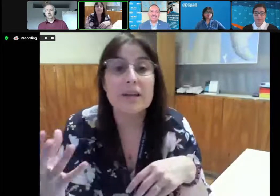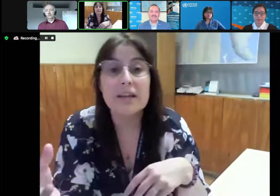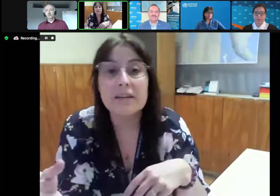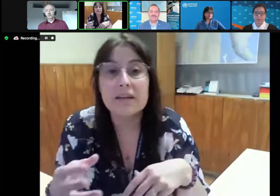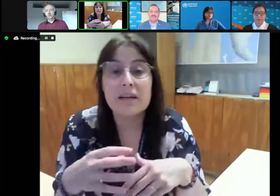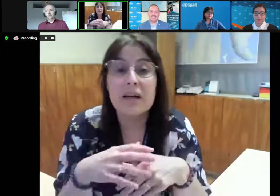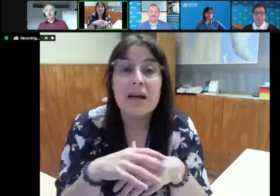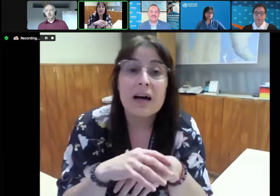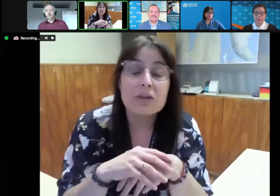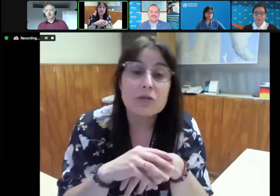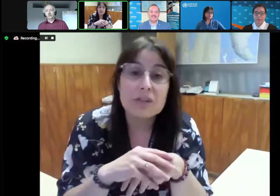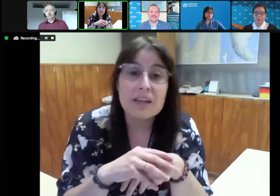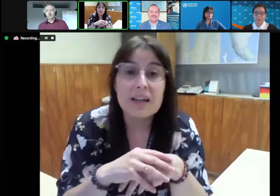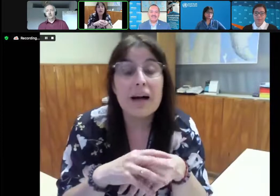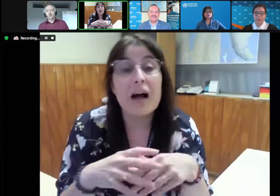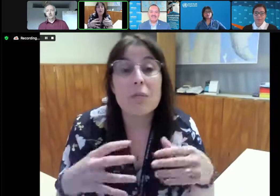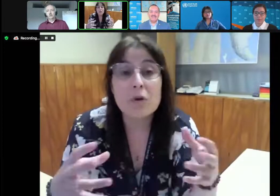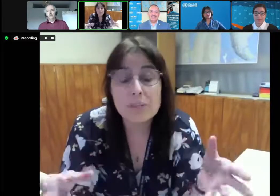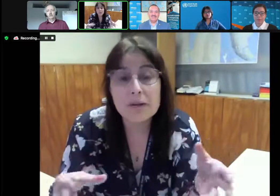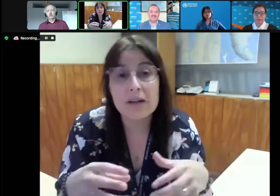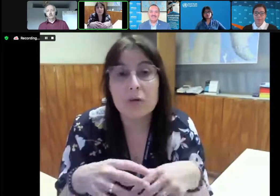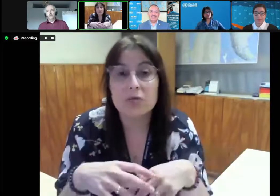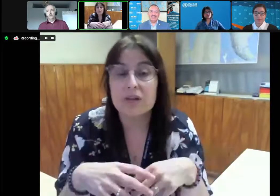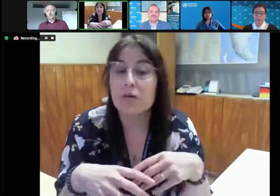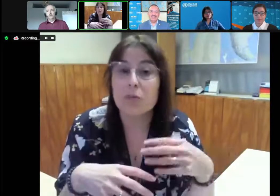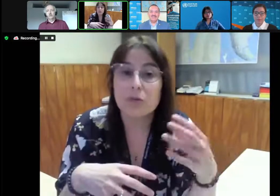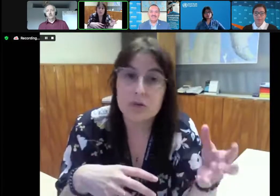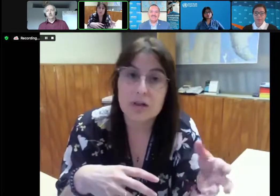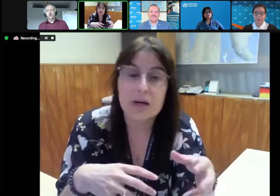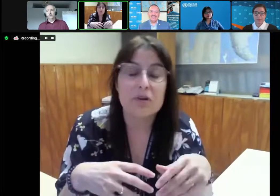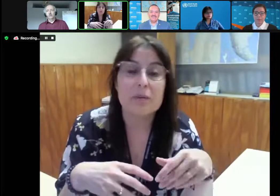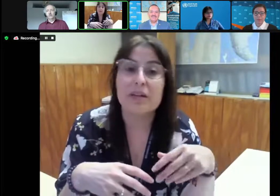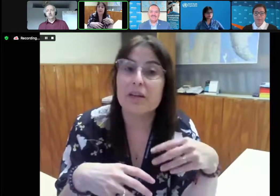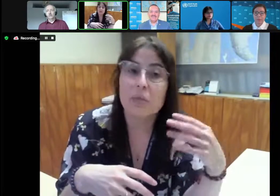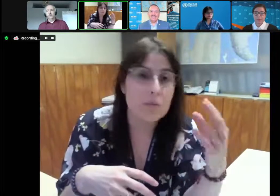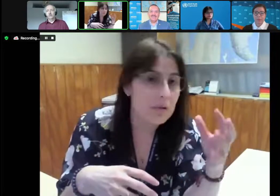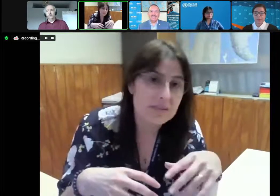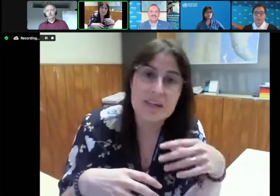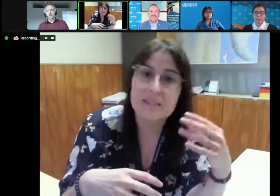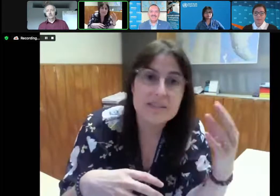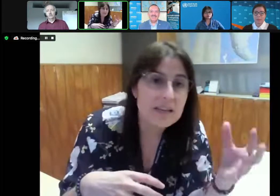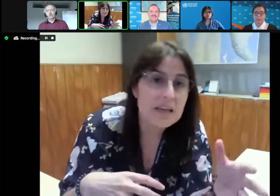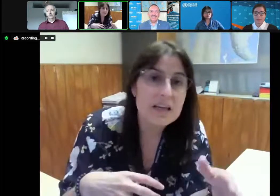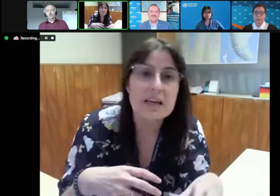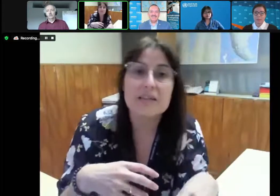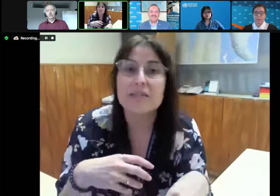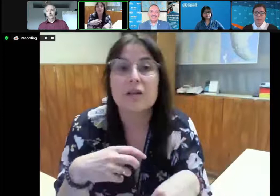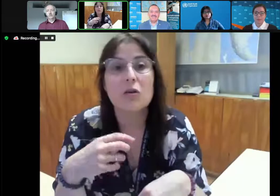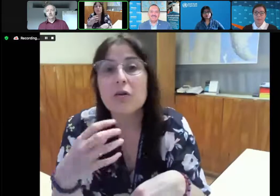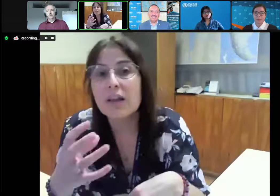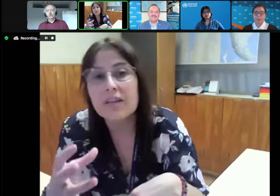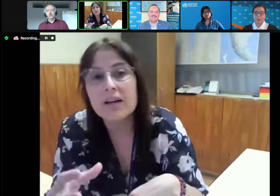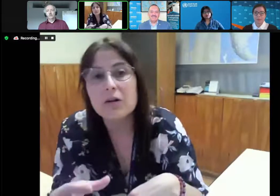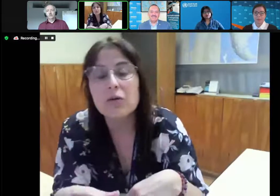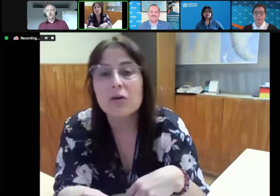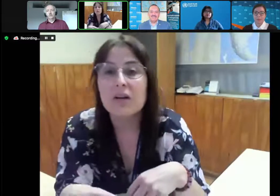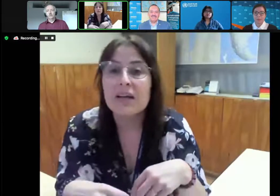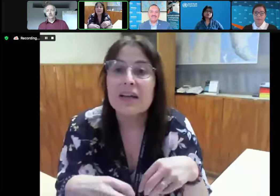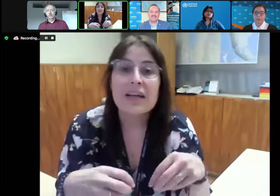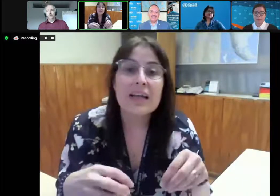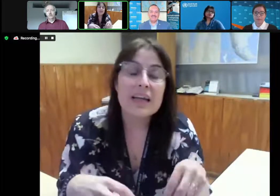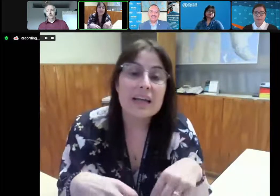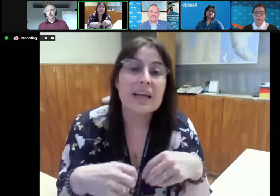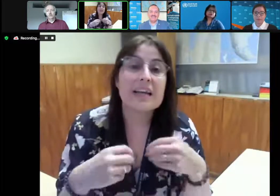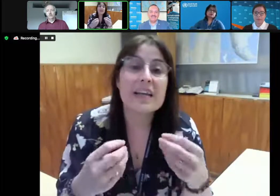y reemergentes asociadas a múltiples causas, como son cambio climático, sean sequías, ¿cierto?, olas de calor,